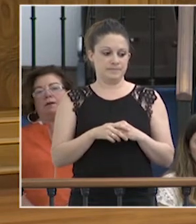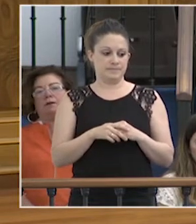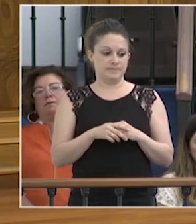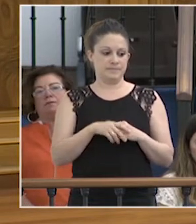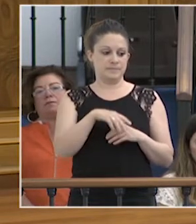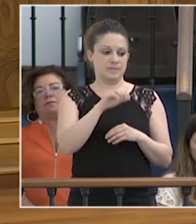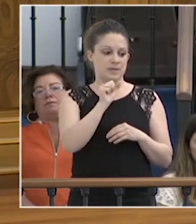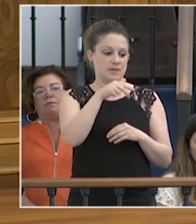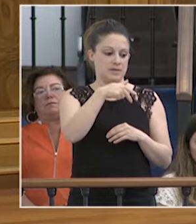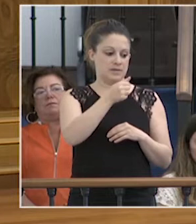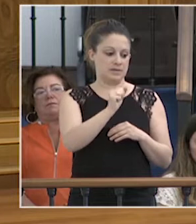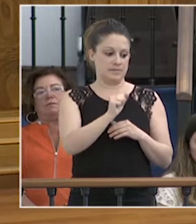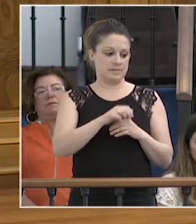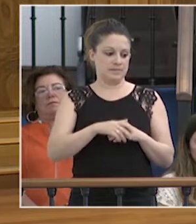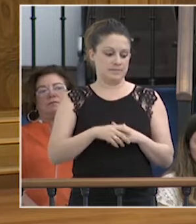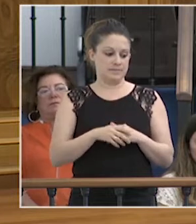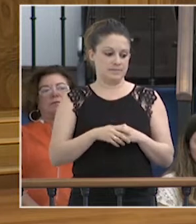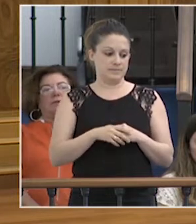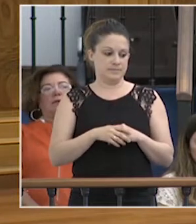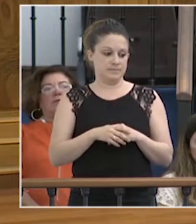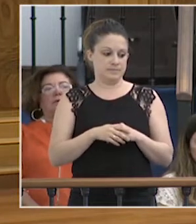Doña Ana Guarino López.